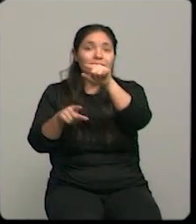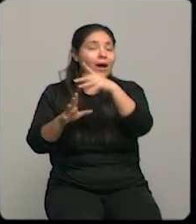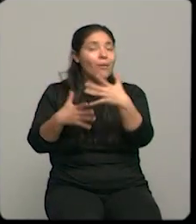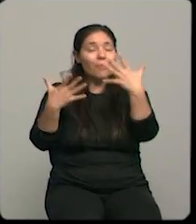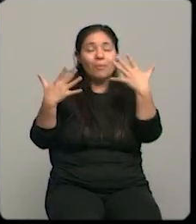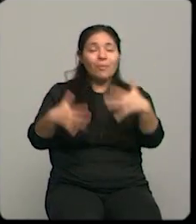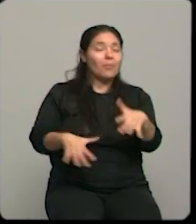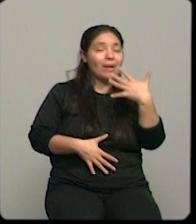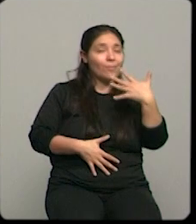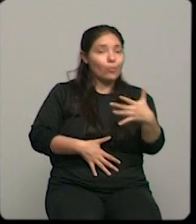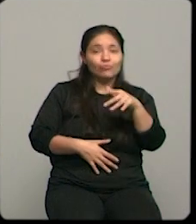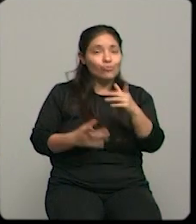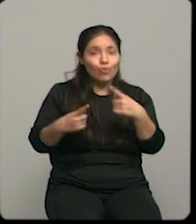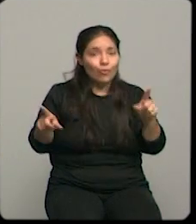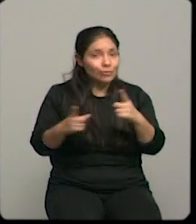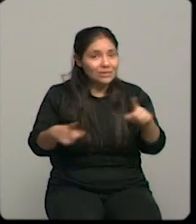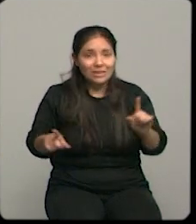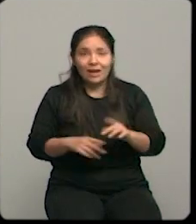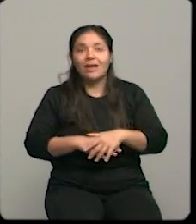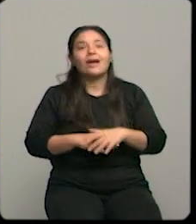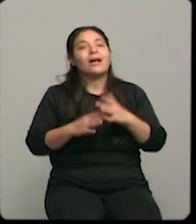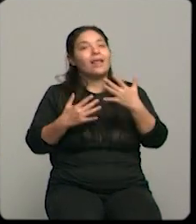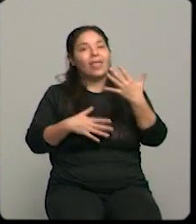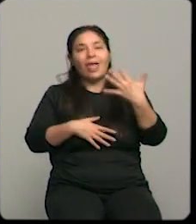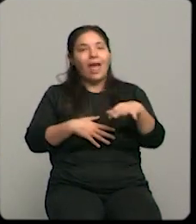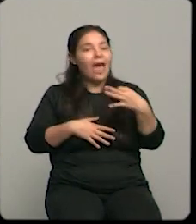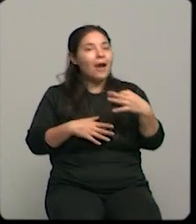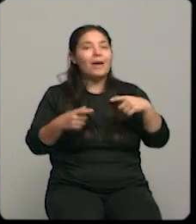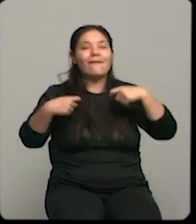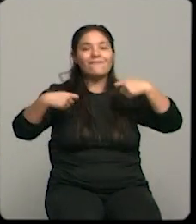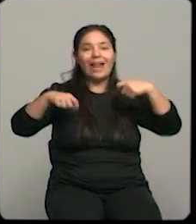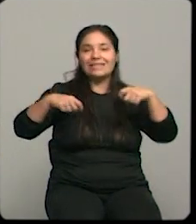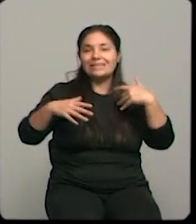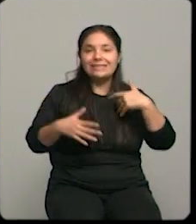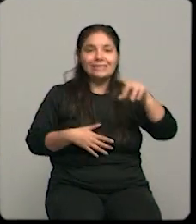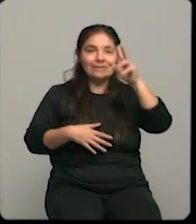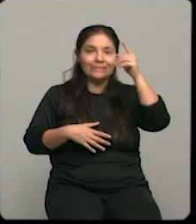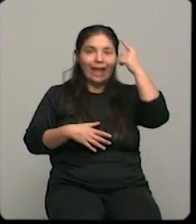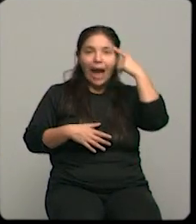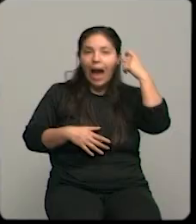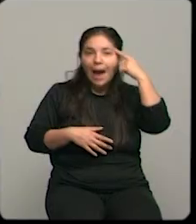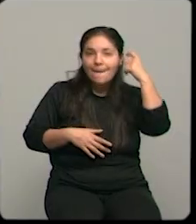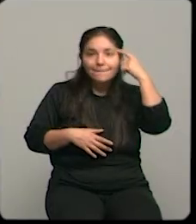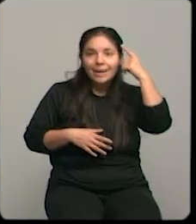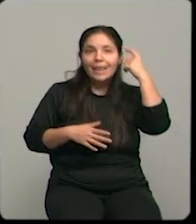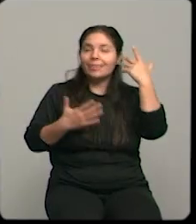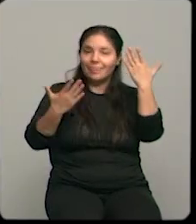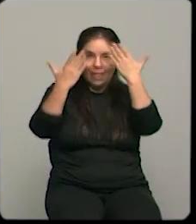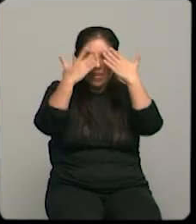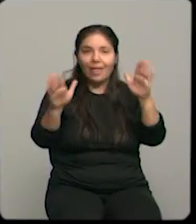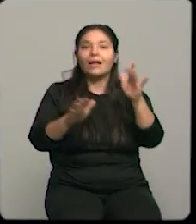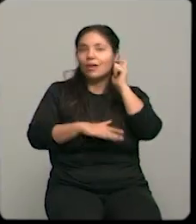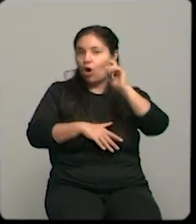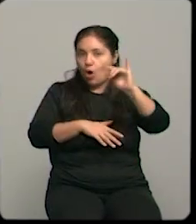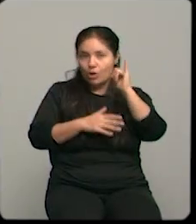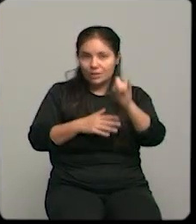divino. Vuelvo, hay que tener esa ductilidad, la flexibilidad, y Tobías la tiene para poder lograrlo. Lograrlo,